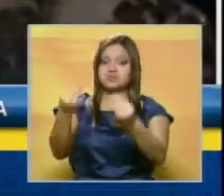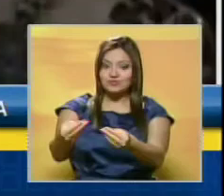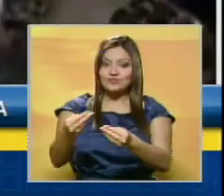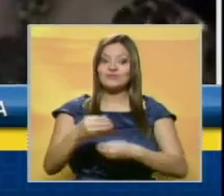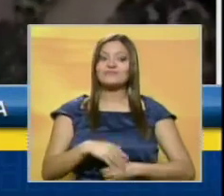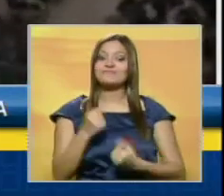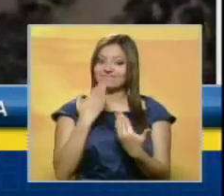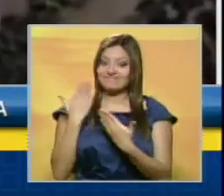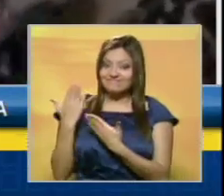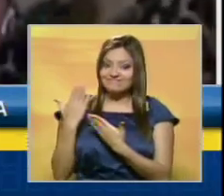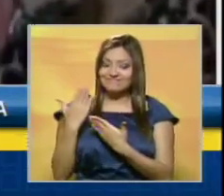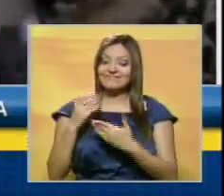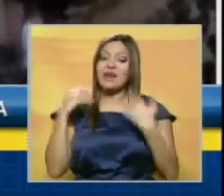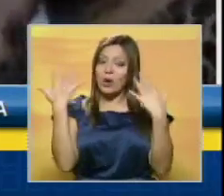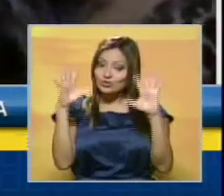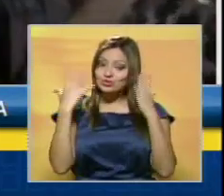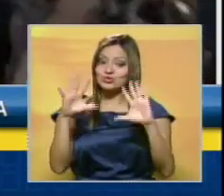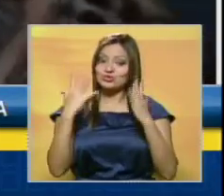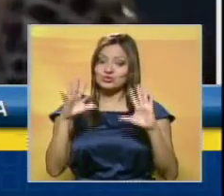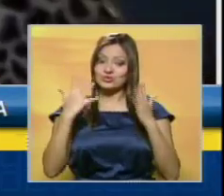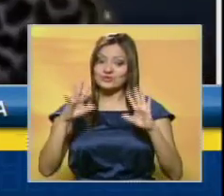Ferrari.